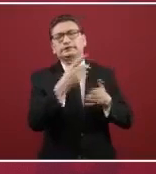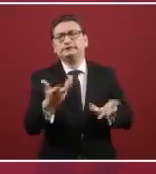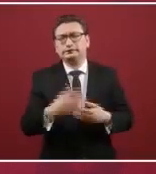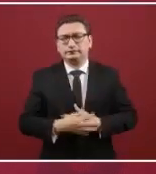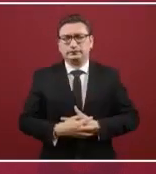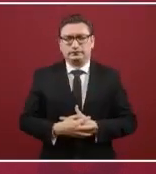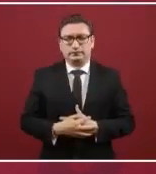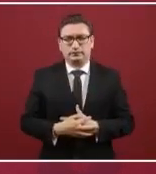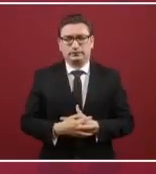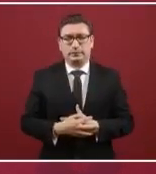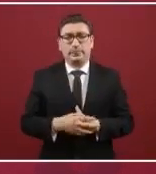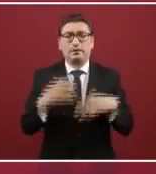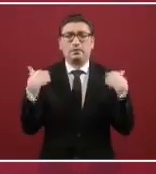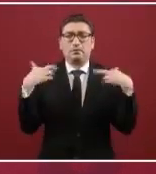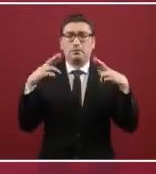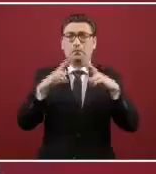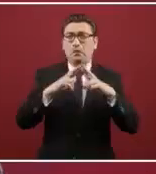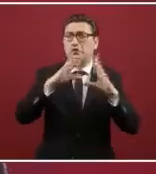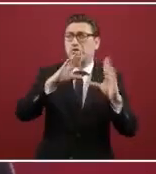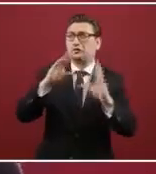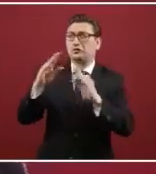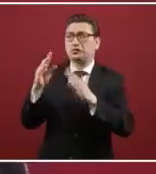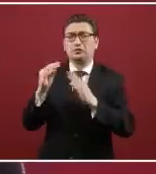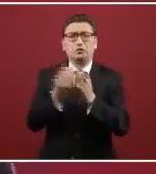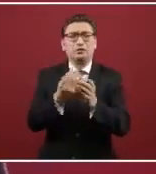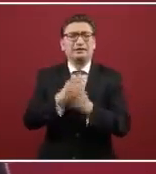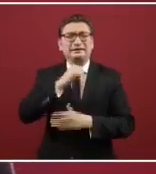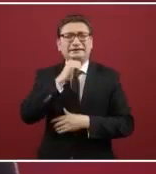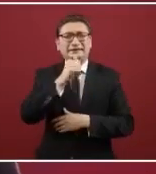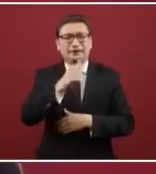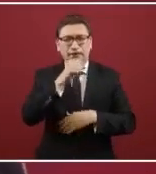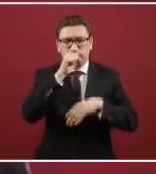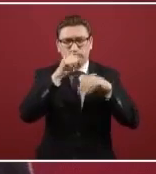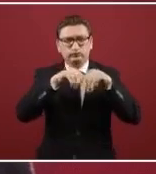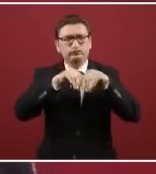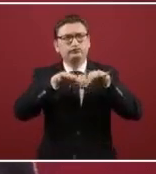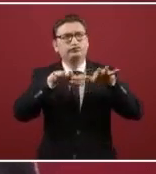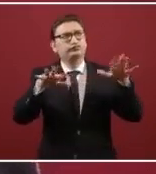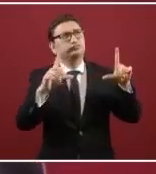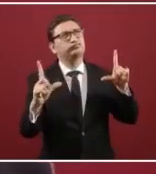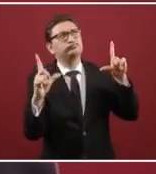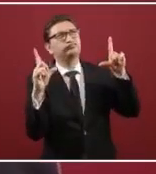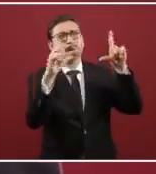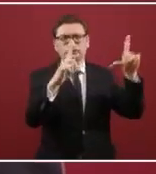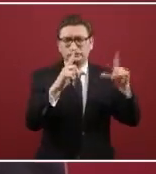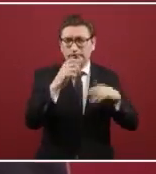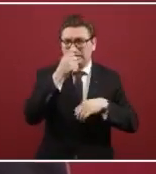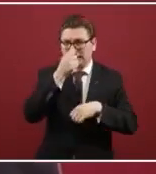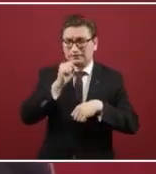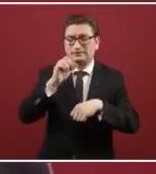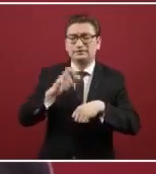que no daban clases los maestros. Toda una campaña. La Secretaría de